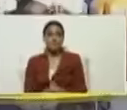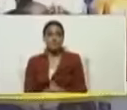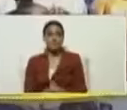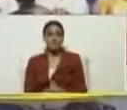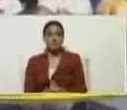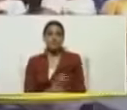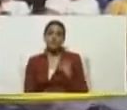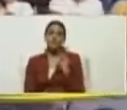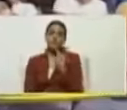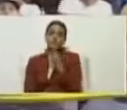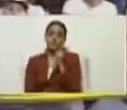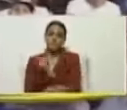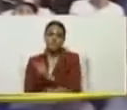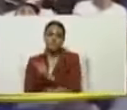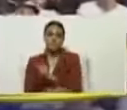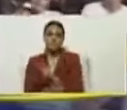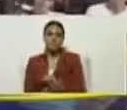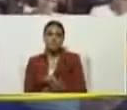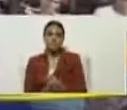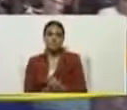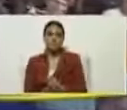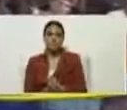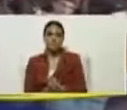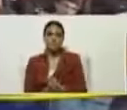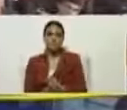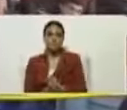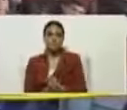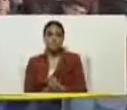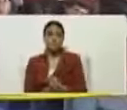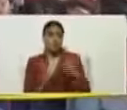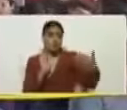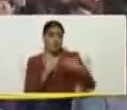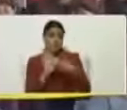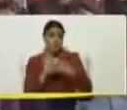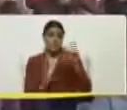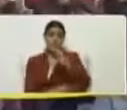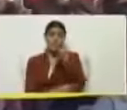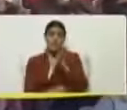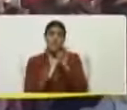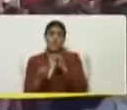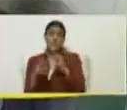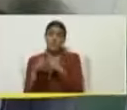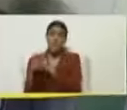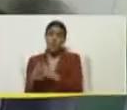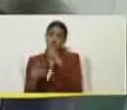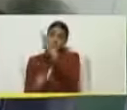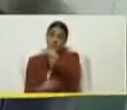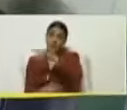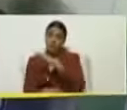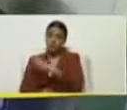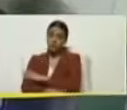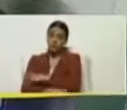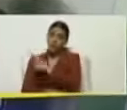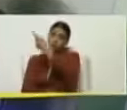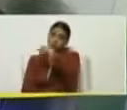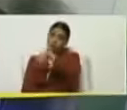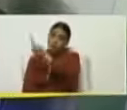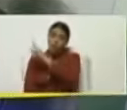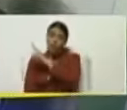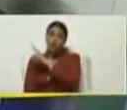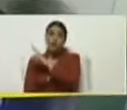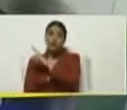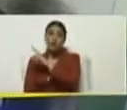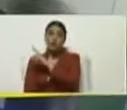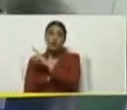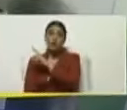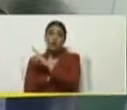Yo le dije, los enemigos de Venezuela, el imperio gringo y los apellidos, la oligarquía de Caracas,